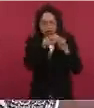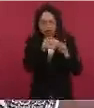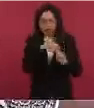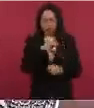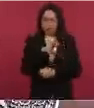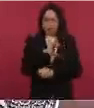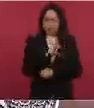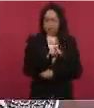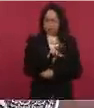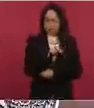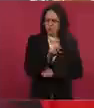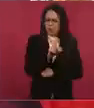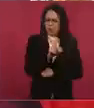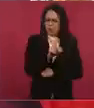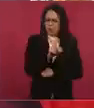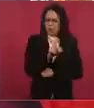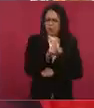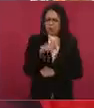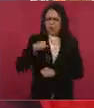Es arriba,